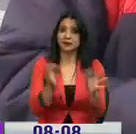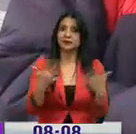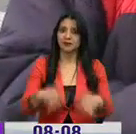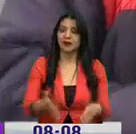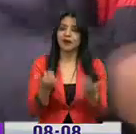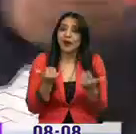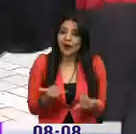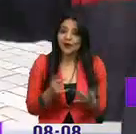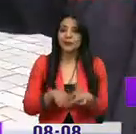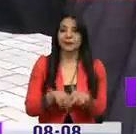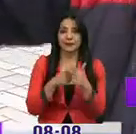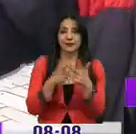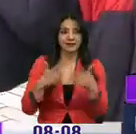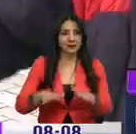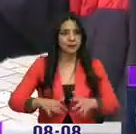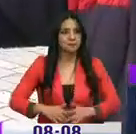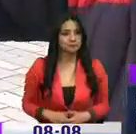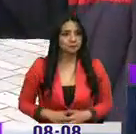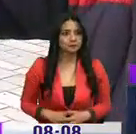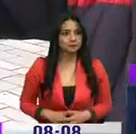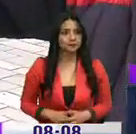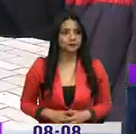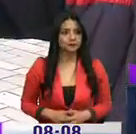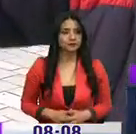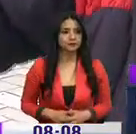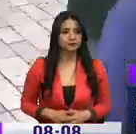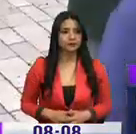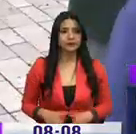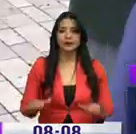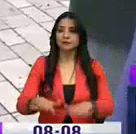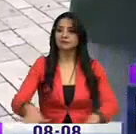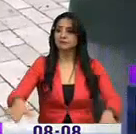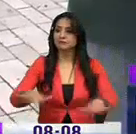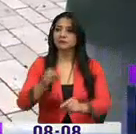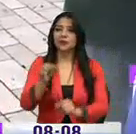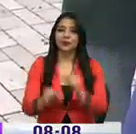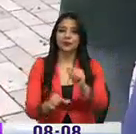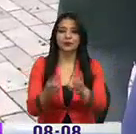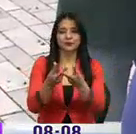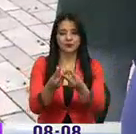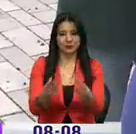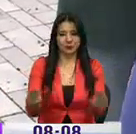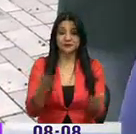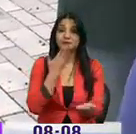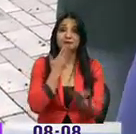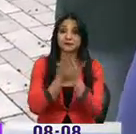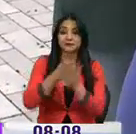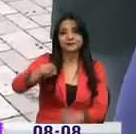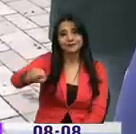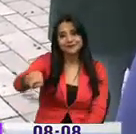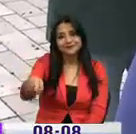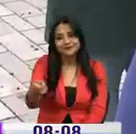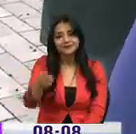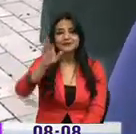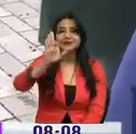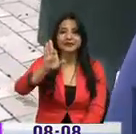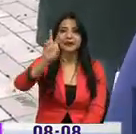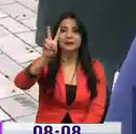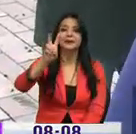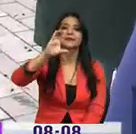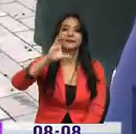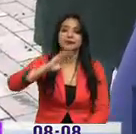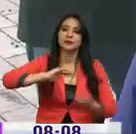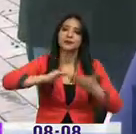día están haciendo, nos hace hacer terminar el resto. Por darle gracias al canal TV Centro a la comunidad por